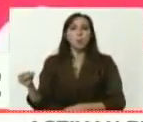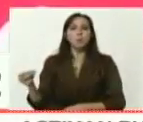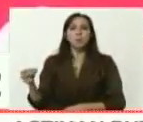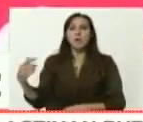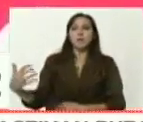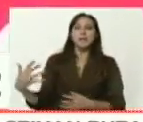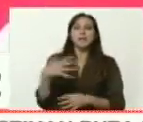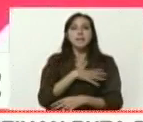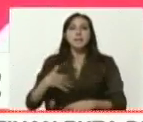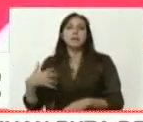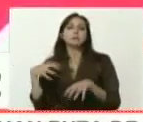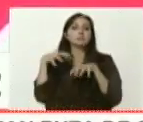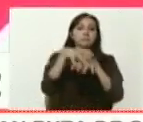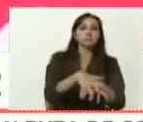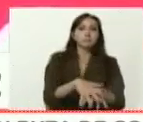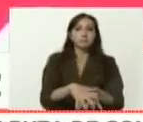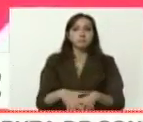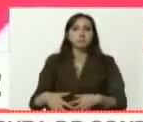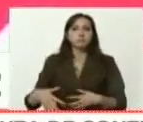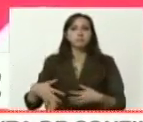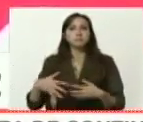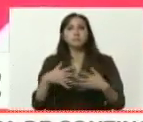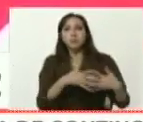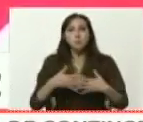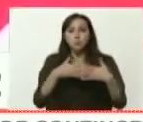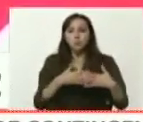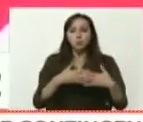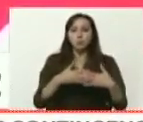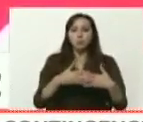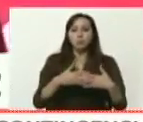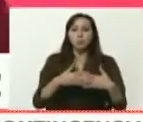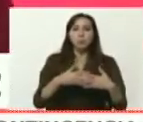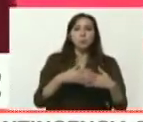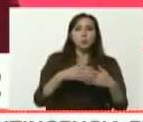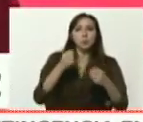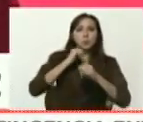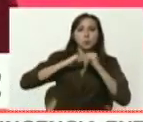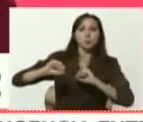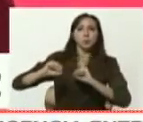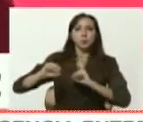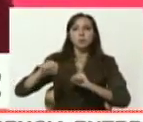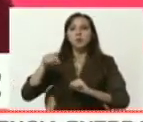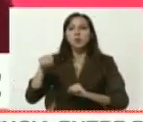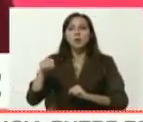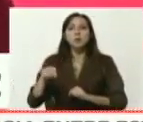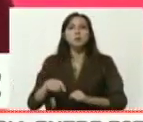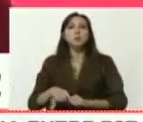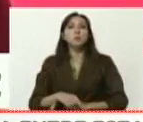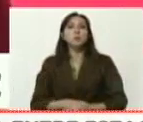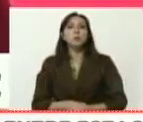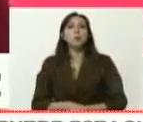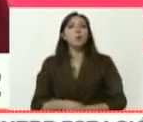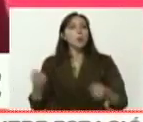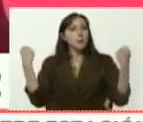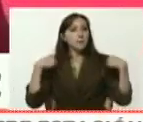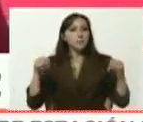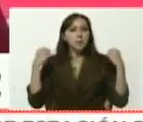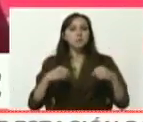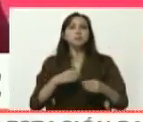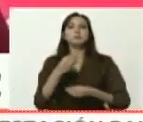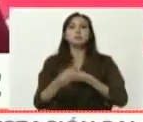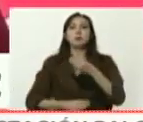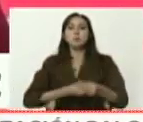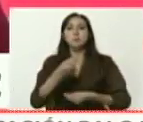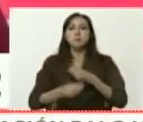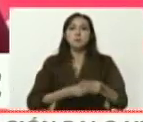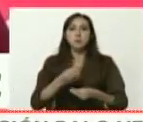etcétera, en un teatro que de repente de operaciones general va a ser seguramente mayor